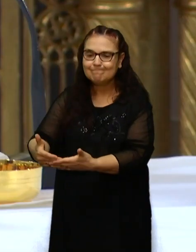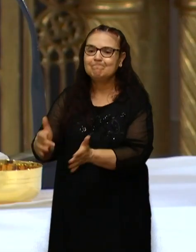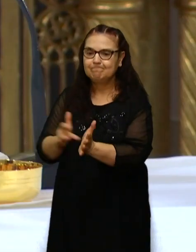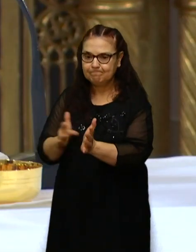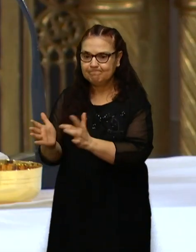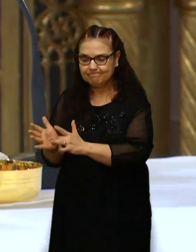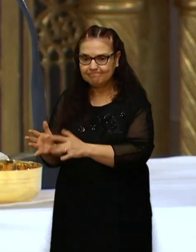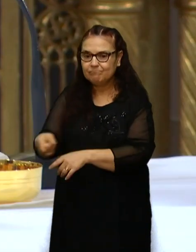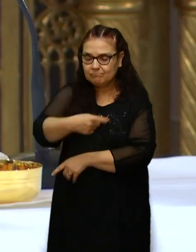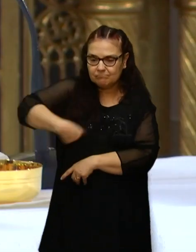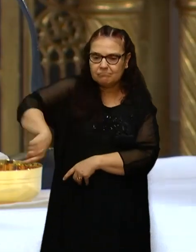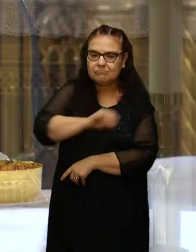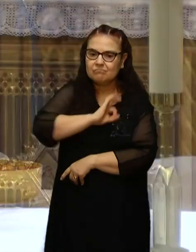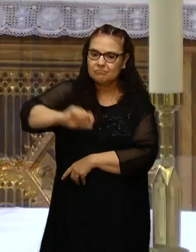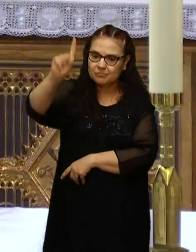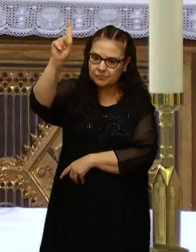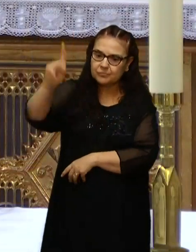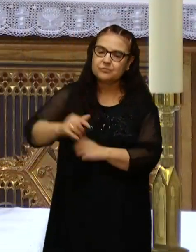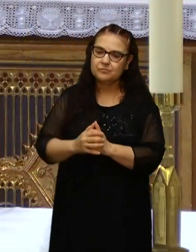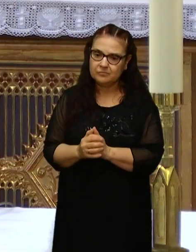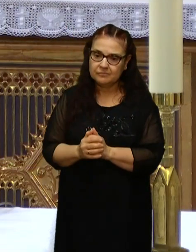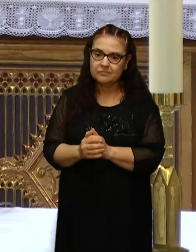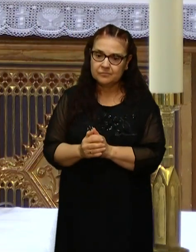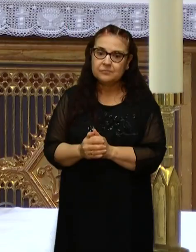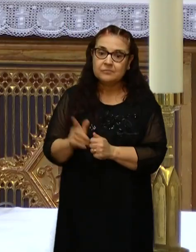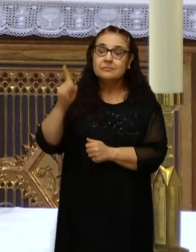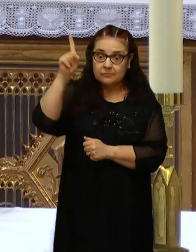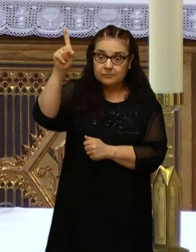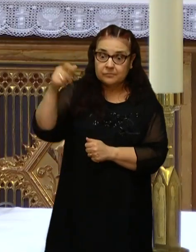sangre de Jesucristo nuestro Señor,